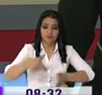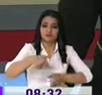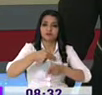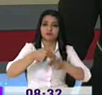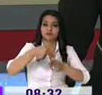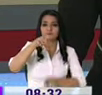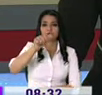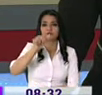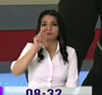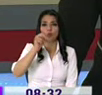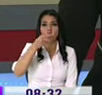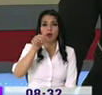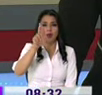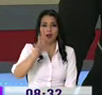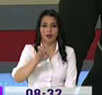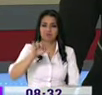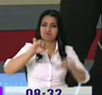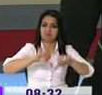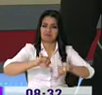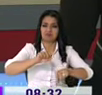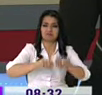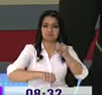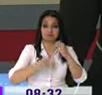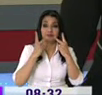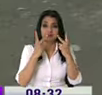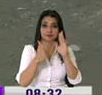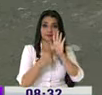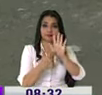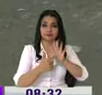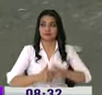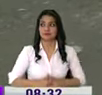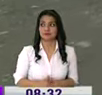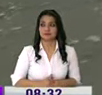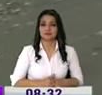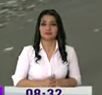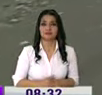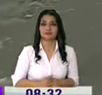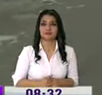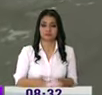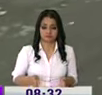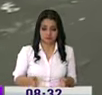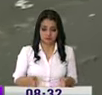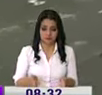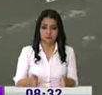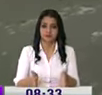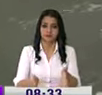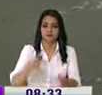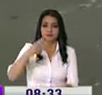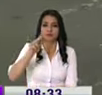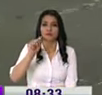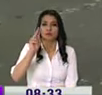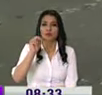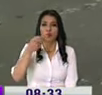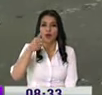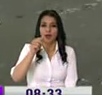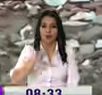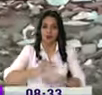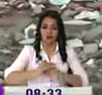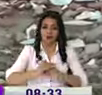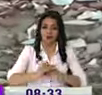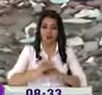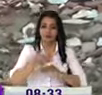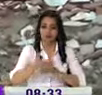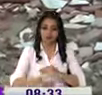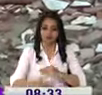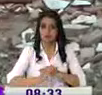encuentra en muy malas condiciones. Les mostramos. La pavimentación de la calle Pungalá llegó hasta aquí. Este tramo